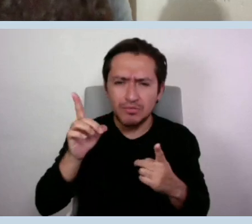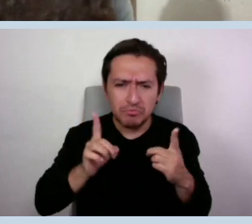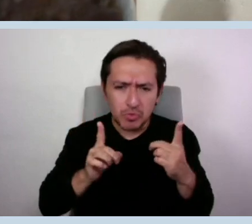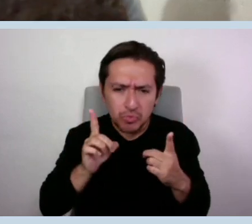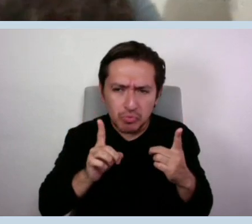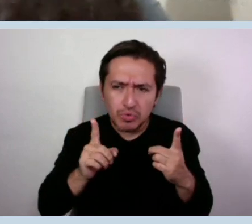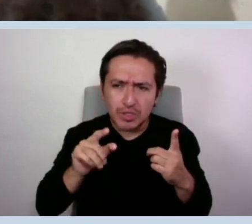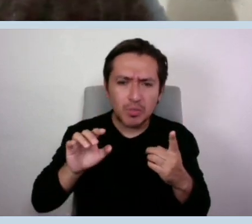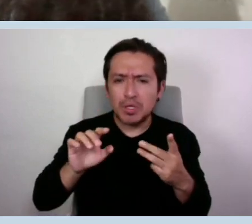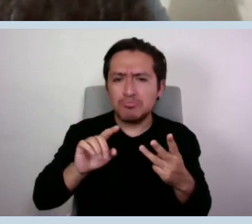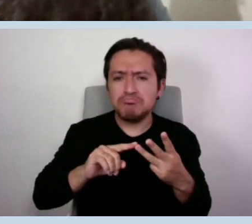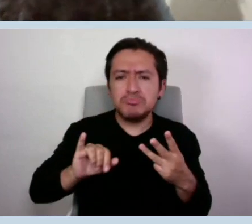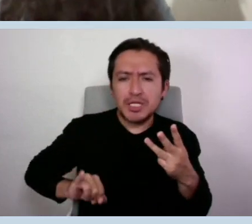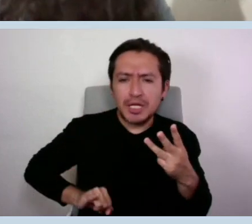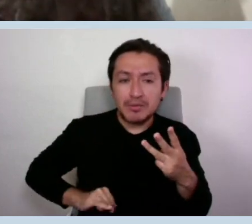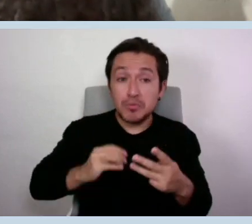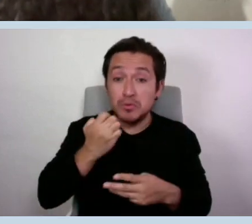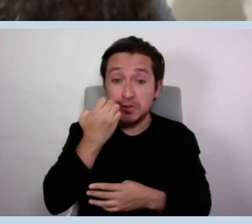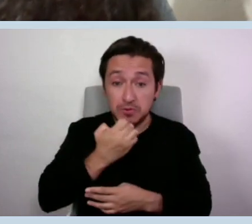entonces